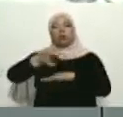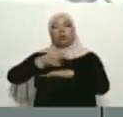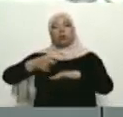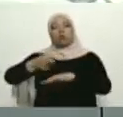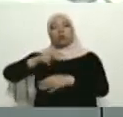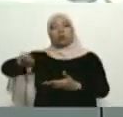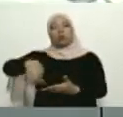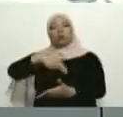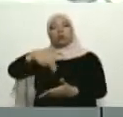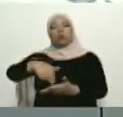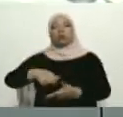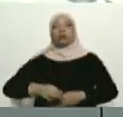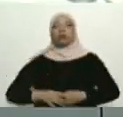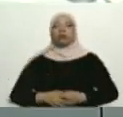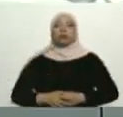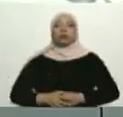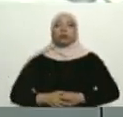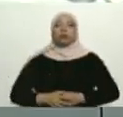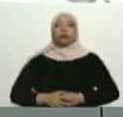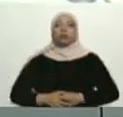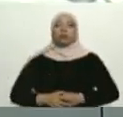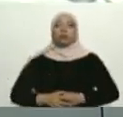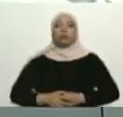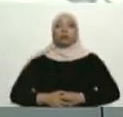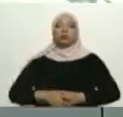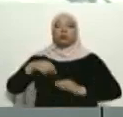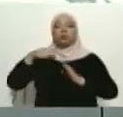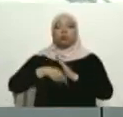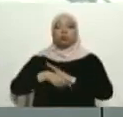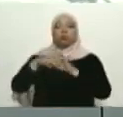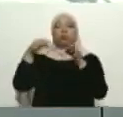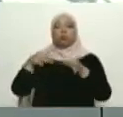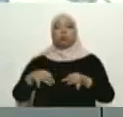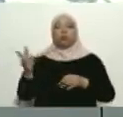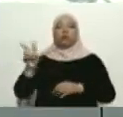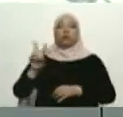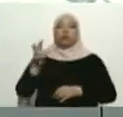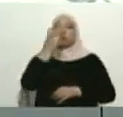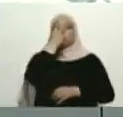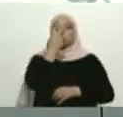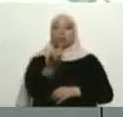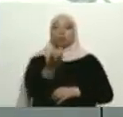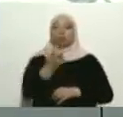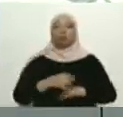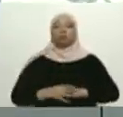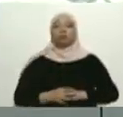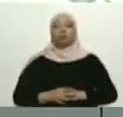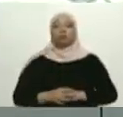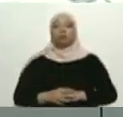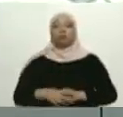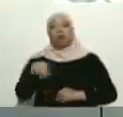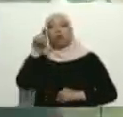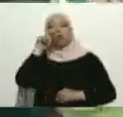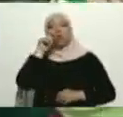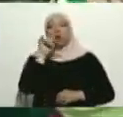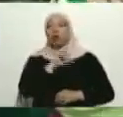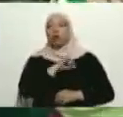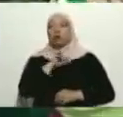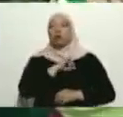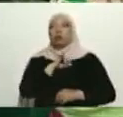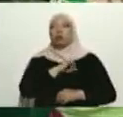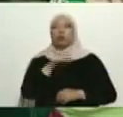impulsa y o fomenta el turismo en el sitio turístico visitado es decir el el turista se siente identificado con